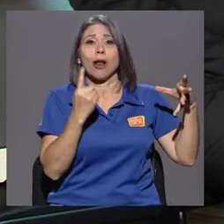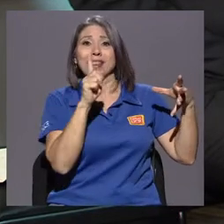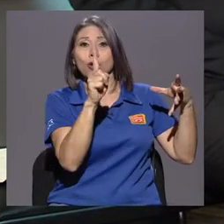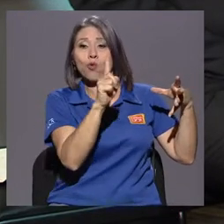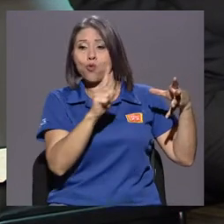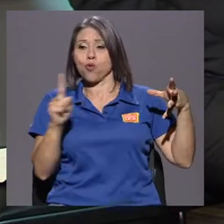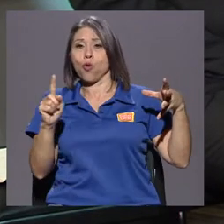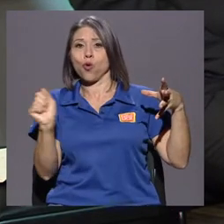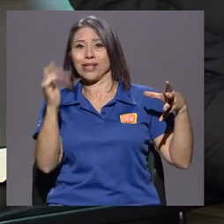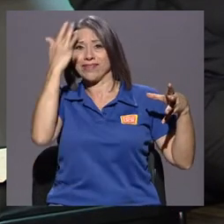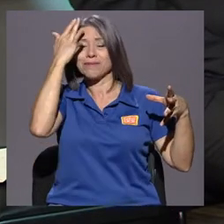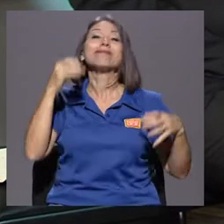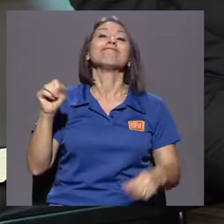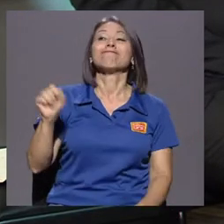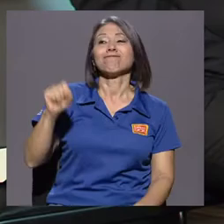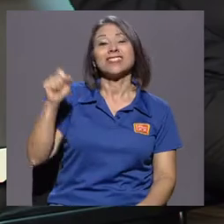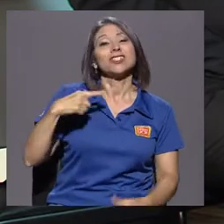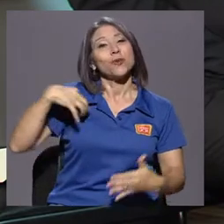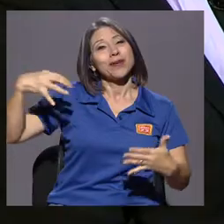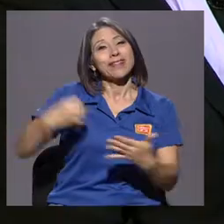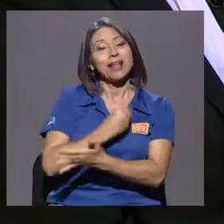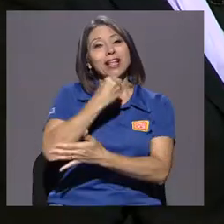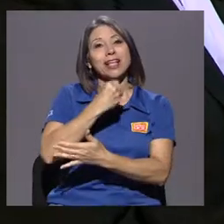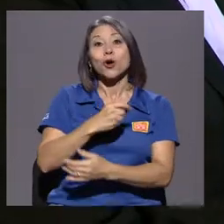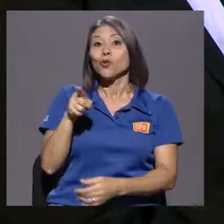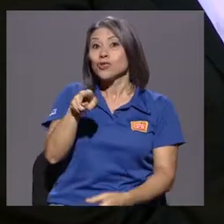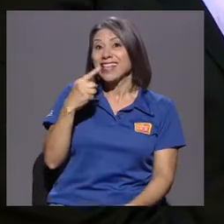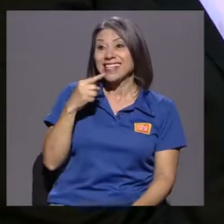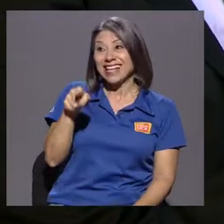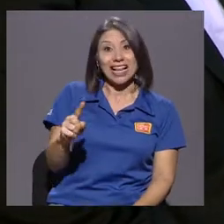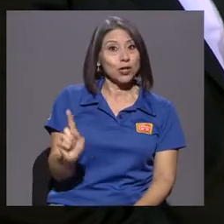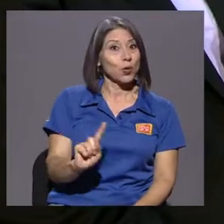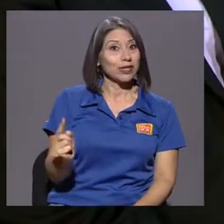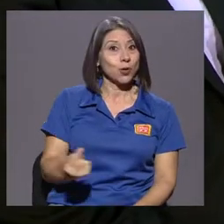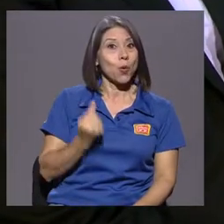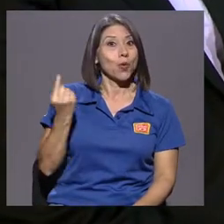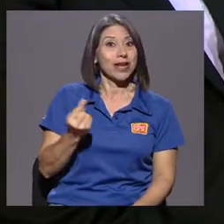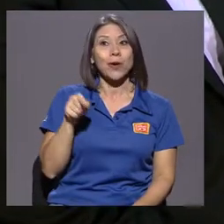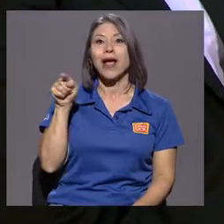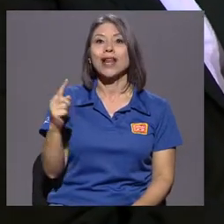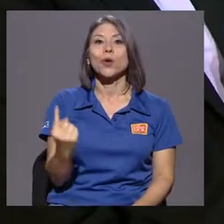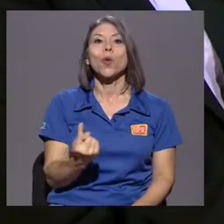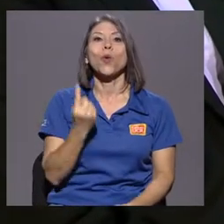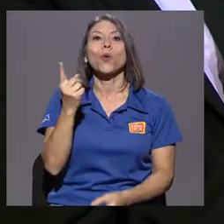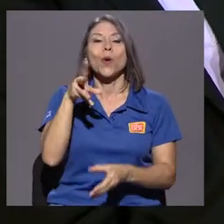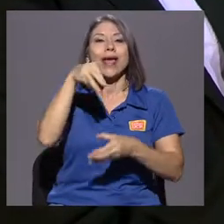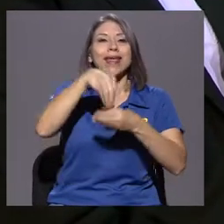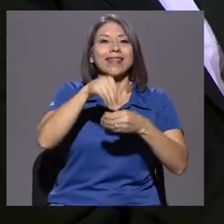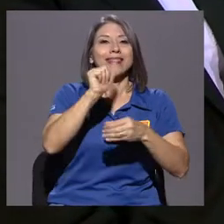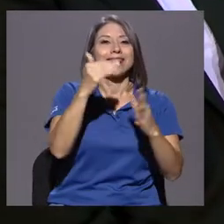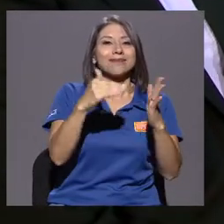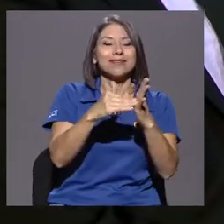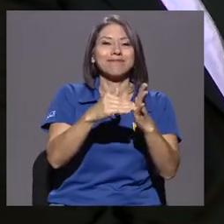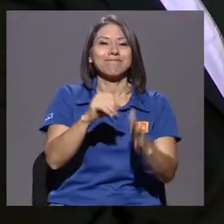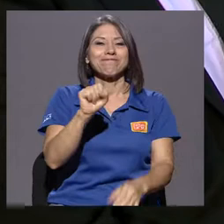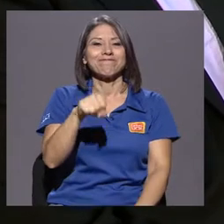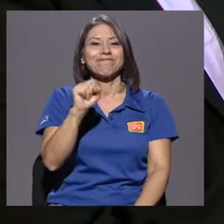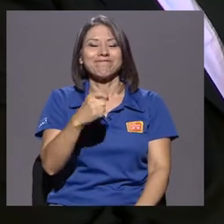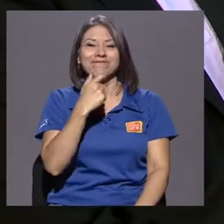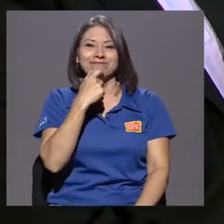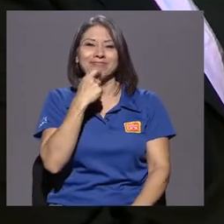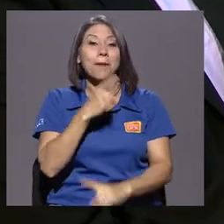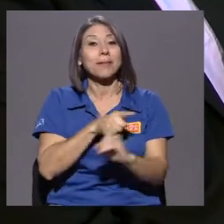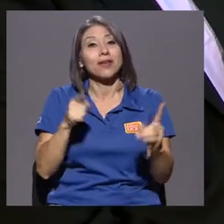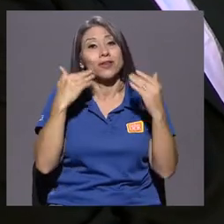así que para quienes dicen que ya hexágono es único está entre una entrevita miel a nada pues sí pero es una triste manera